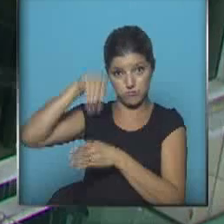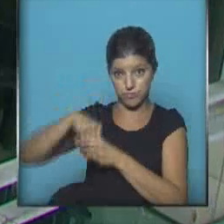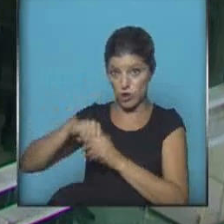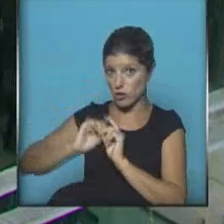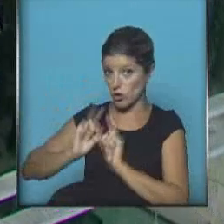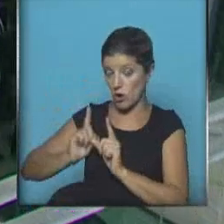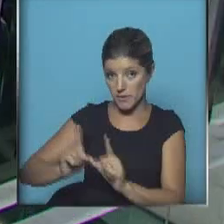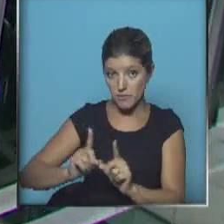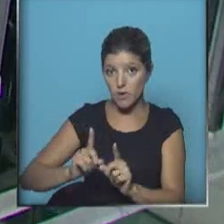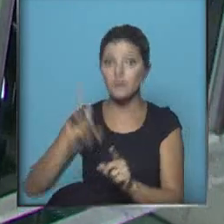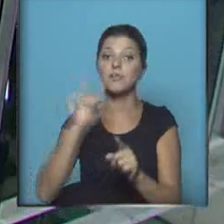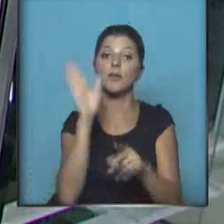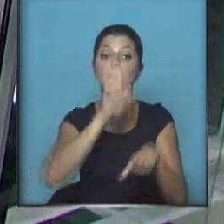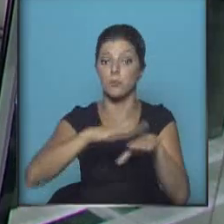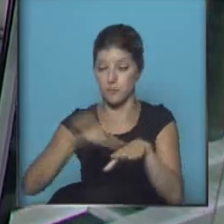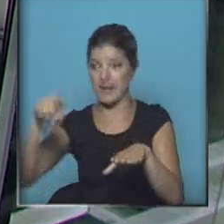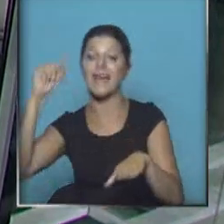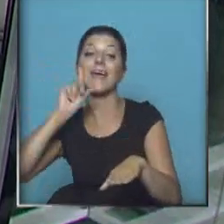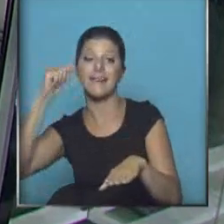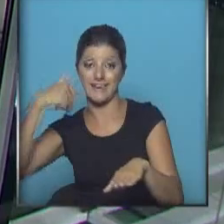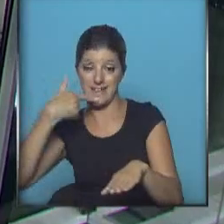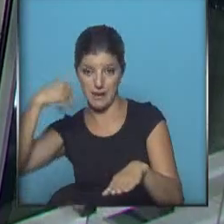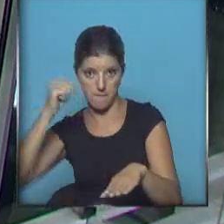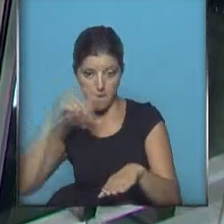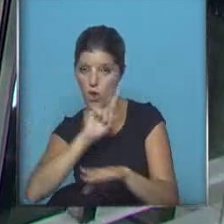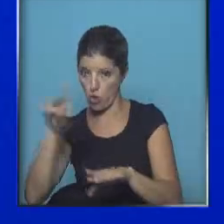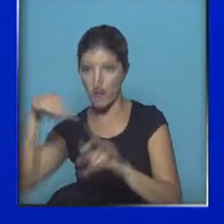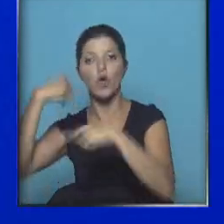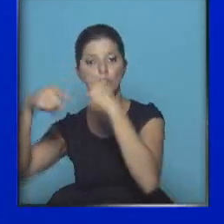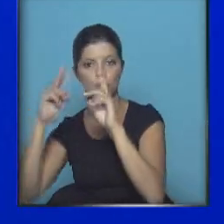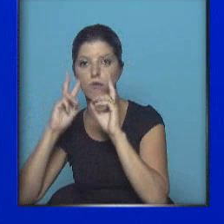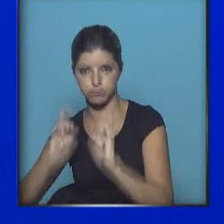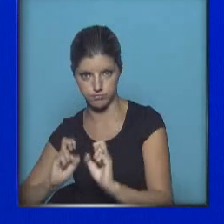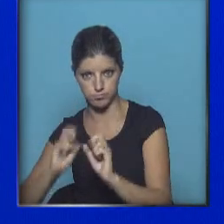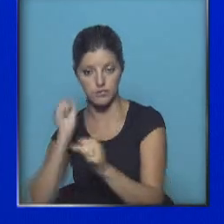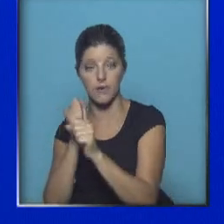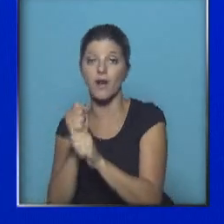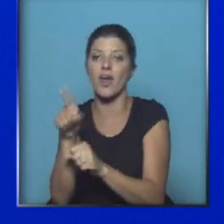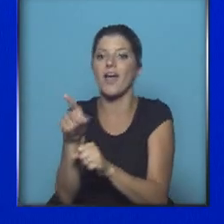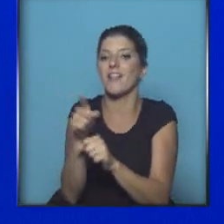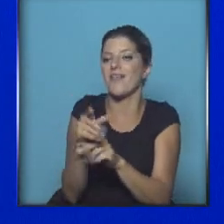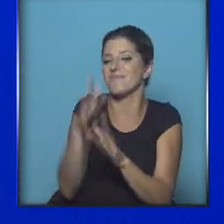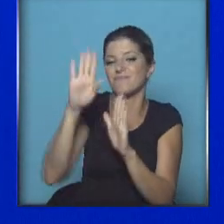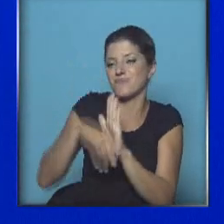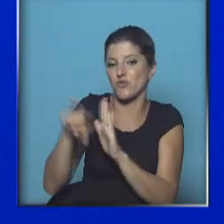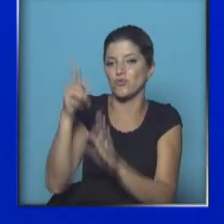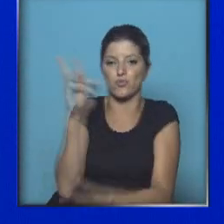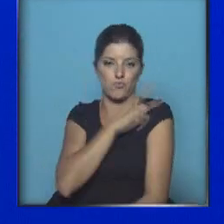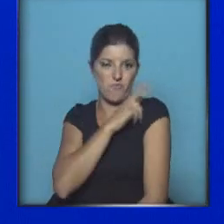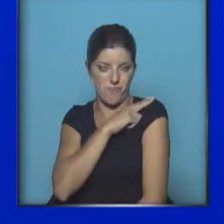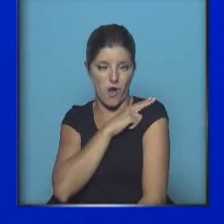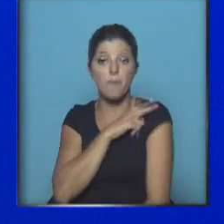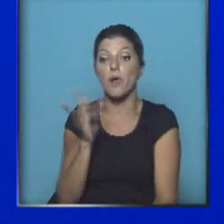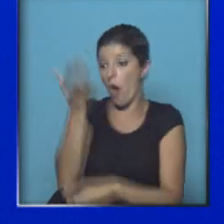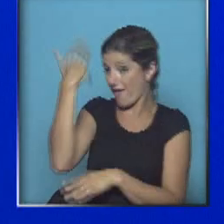han sido acusados, Nisman no. Él sigue trabajando en la causa. Claro, él tenía una jerarquía inferior en ese momento, pero él trabajó con ellos